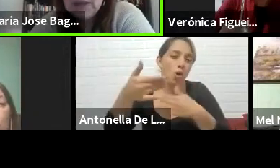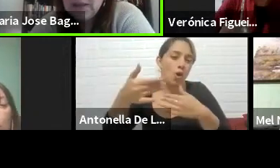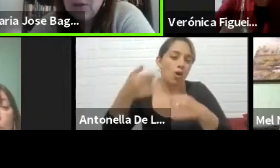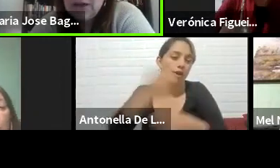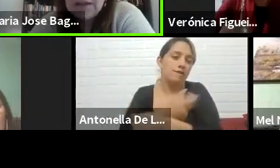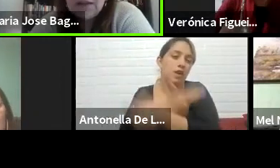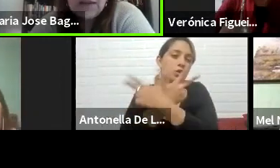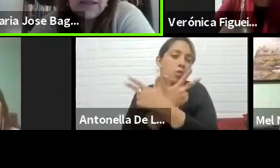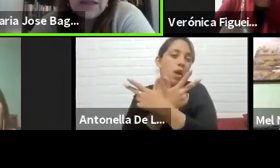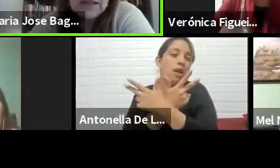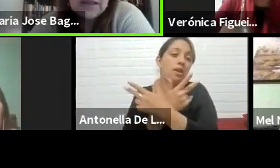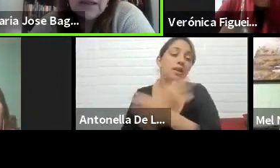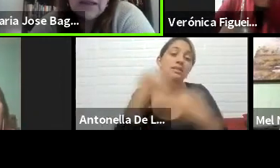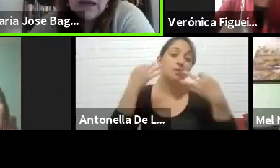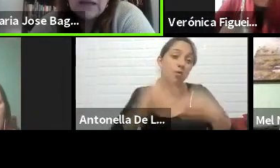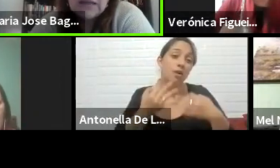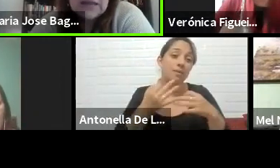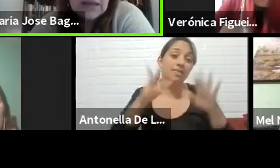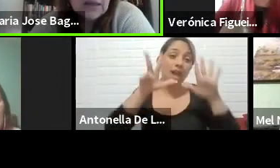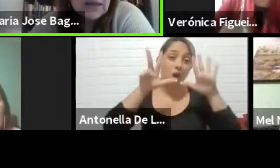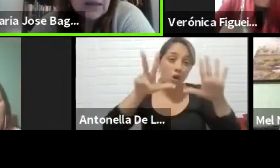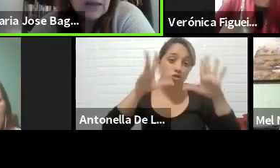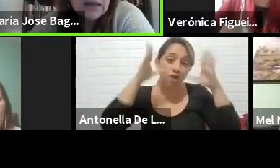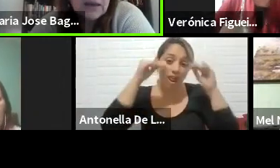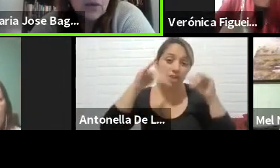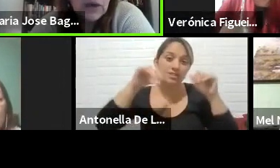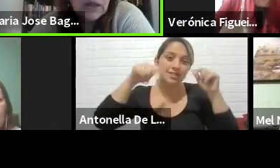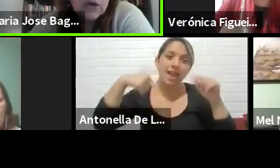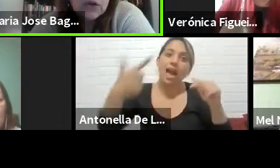8 viene otra actividad. Así que